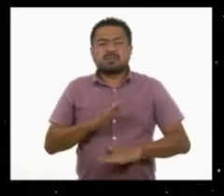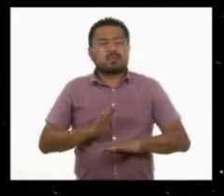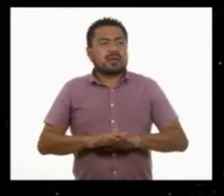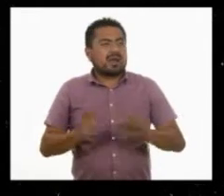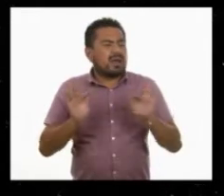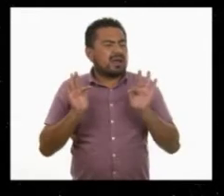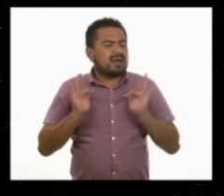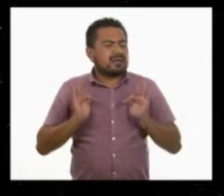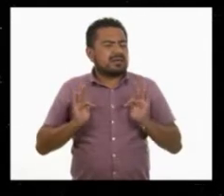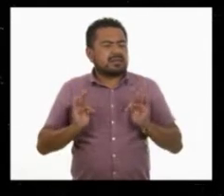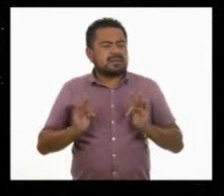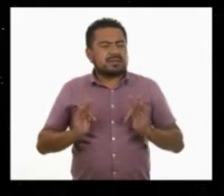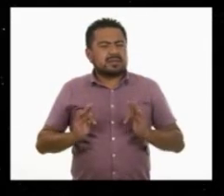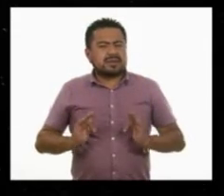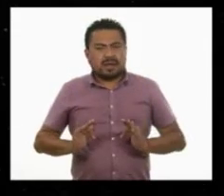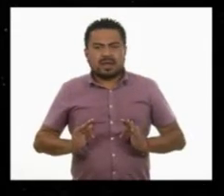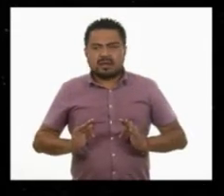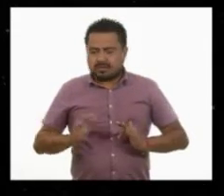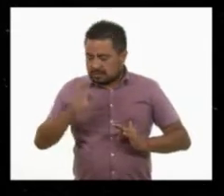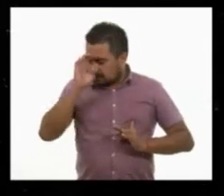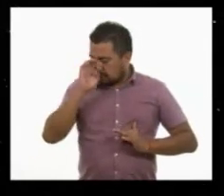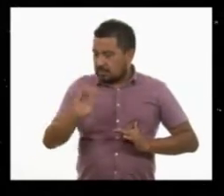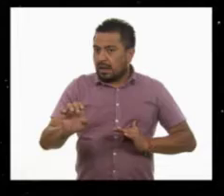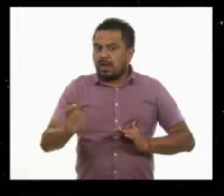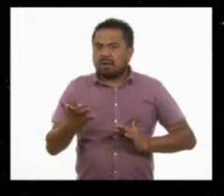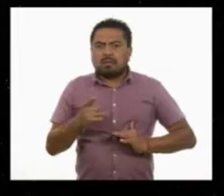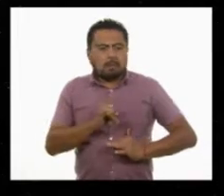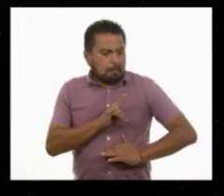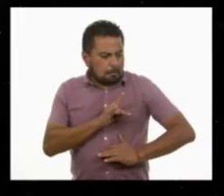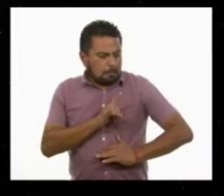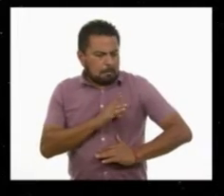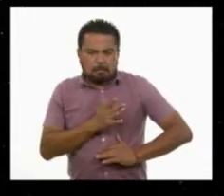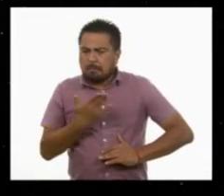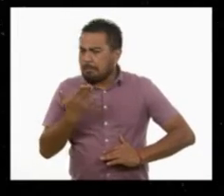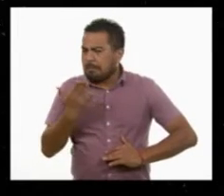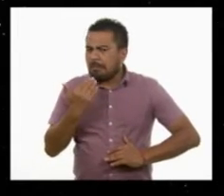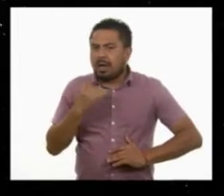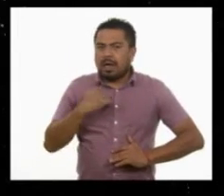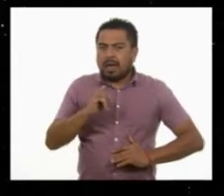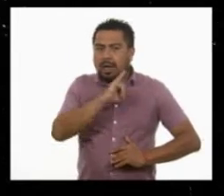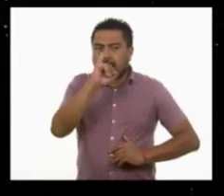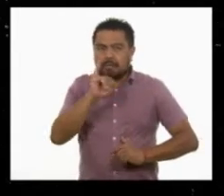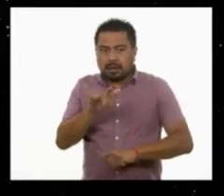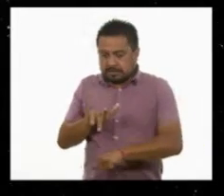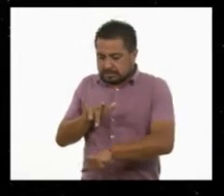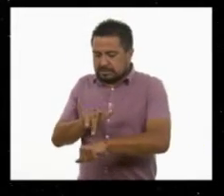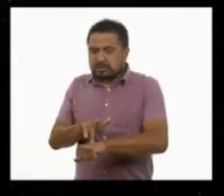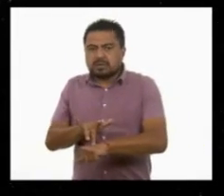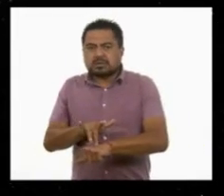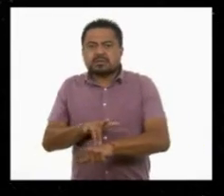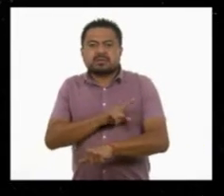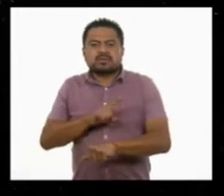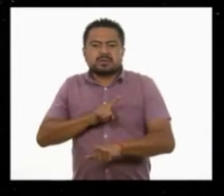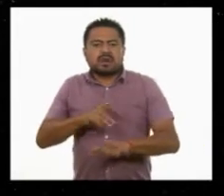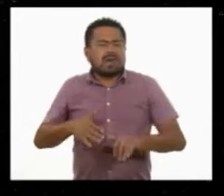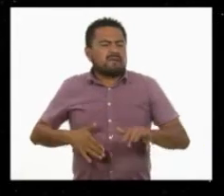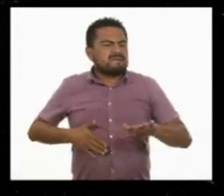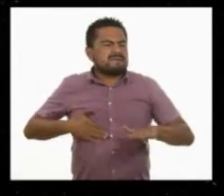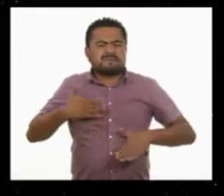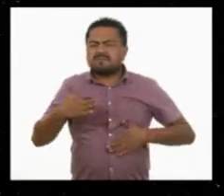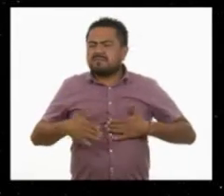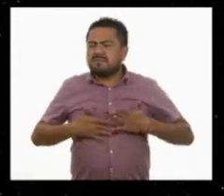tranquilo. Qué extraño. No me da miedo. Aunque nunca he estado aquí, debo disfrutar lo que estoy viendo.